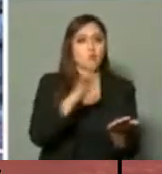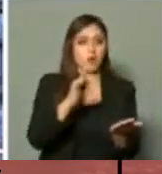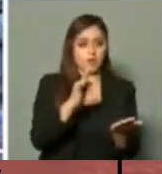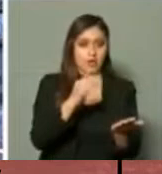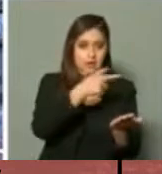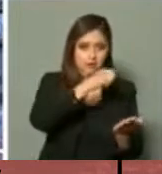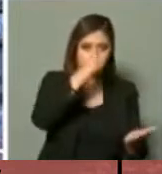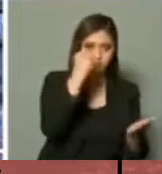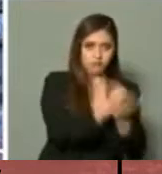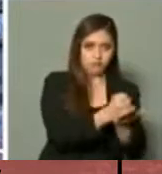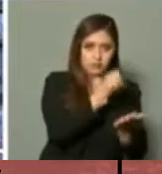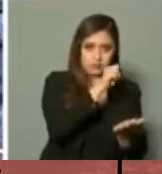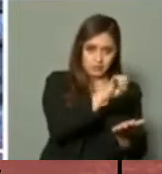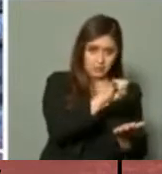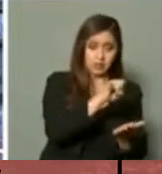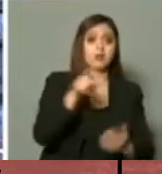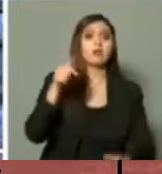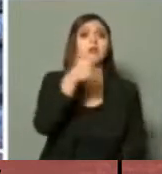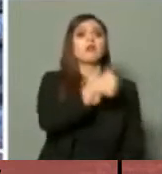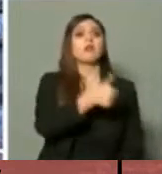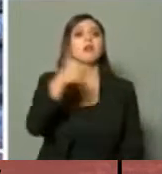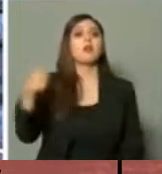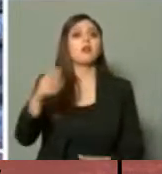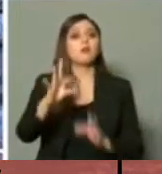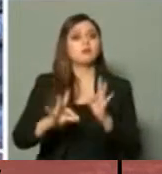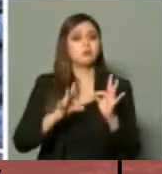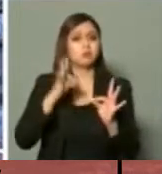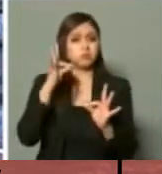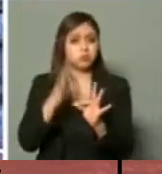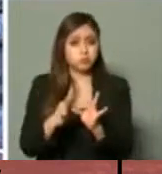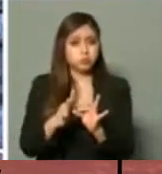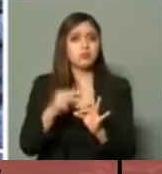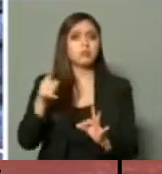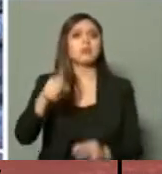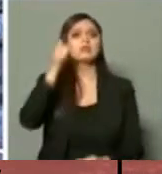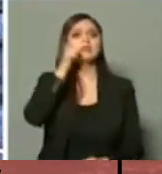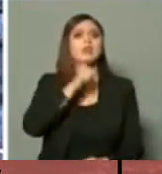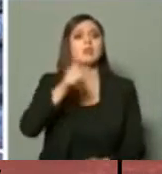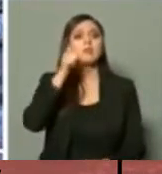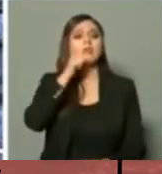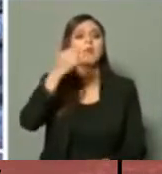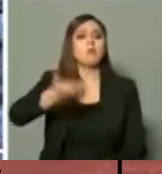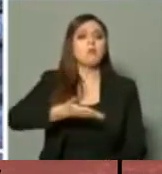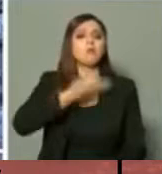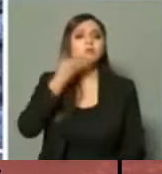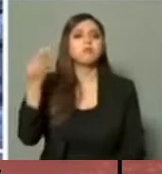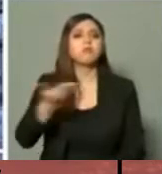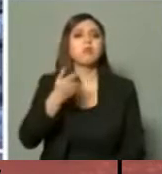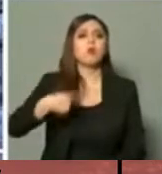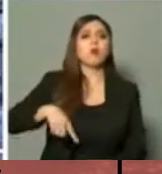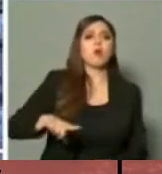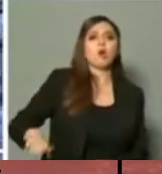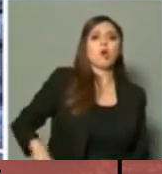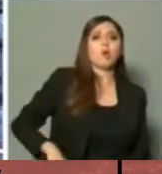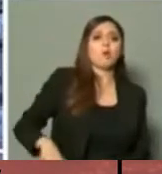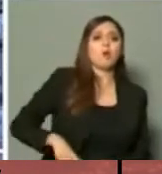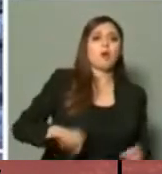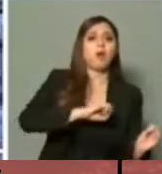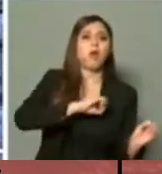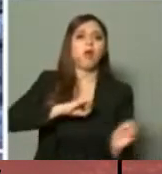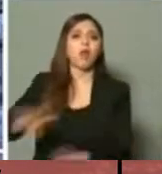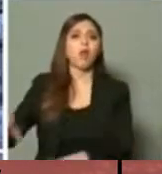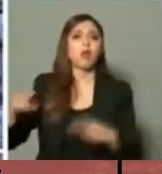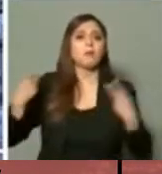al pendiente del cumplimiento porque eso es lo que ha detonado que haya malos gobiernos, el abandono del vecino. Hay mafias de las que